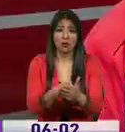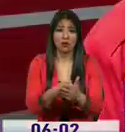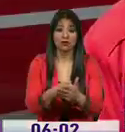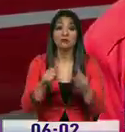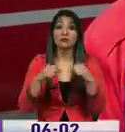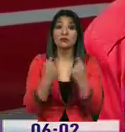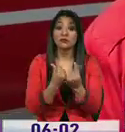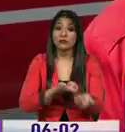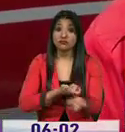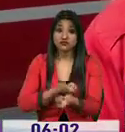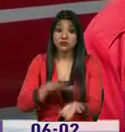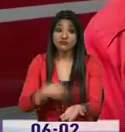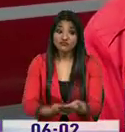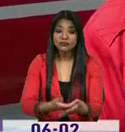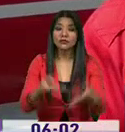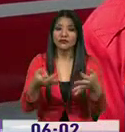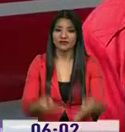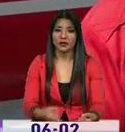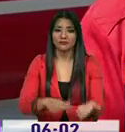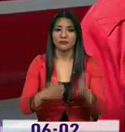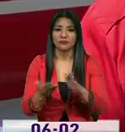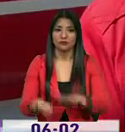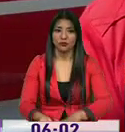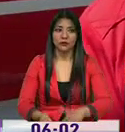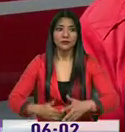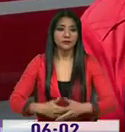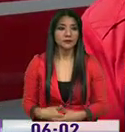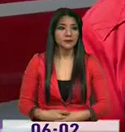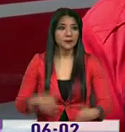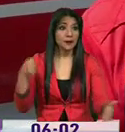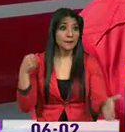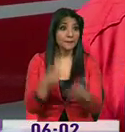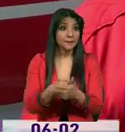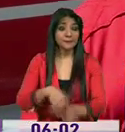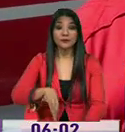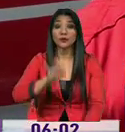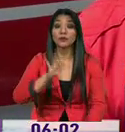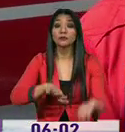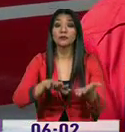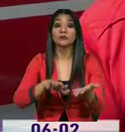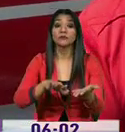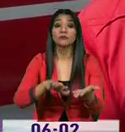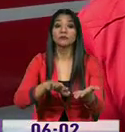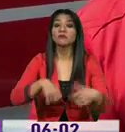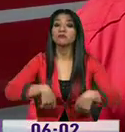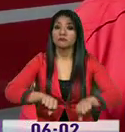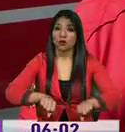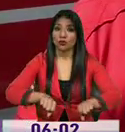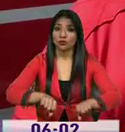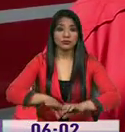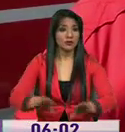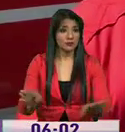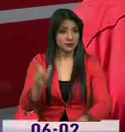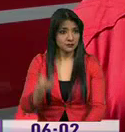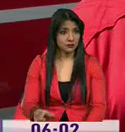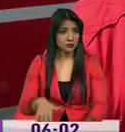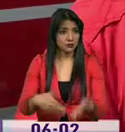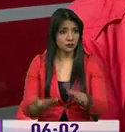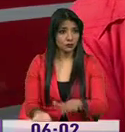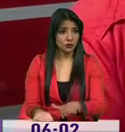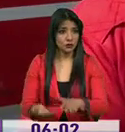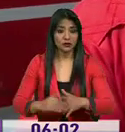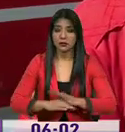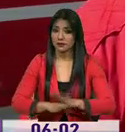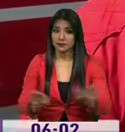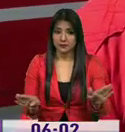deceso. Posiblemente un accidente de tránsito, porque solo encontraron lo que es la motocicleta y la persona que se encontraba sin